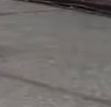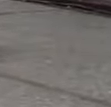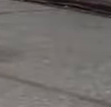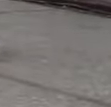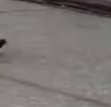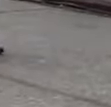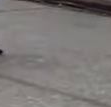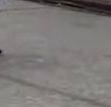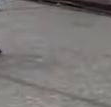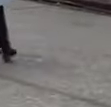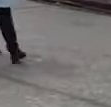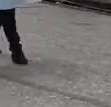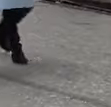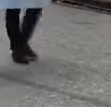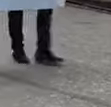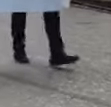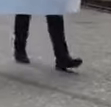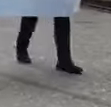1979,